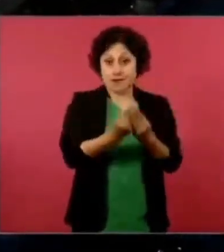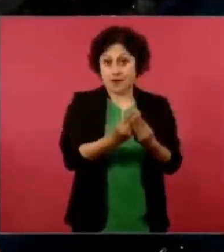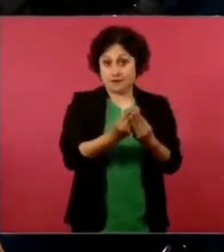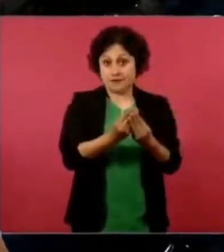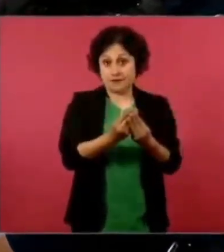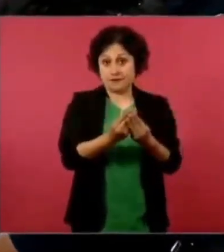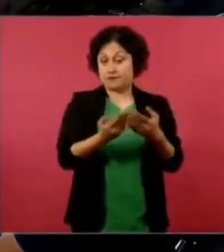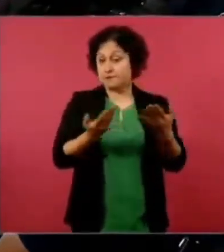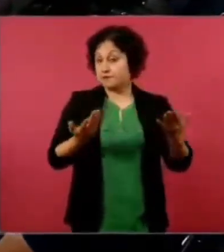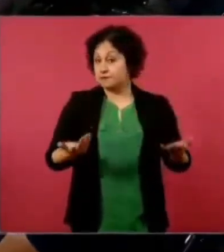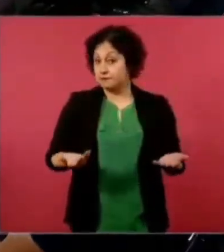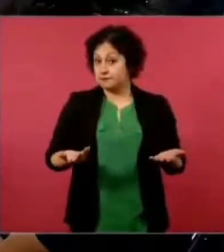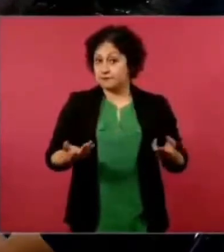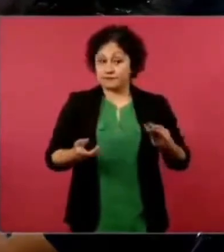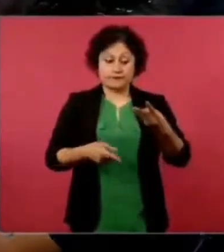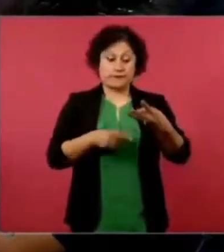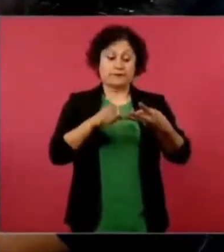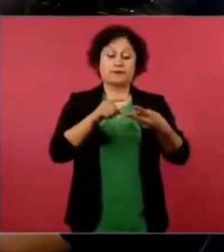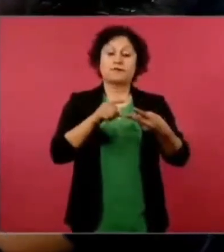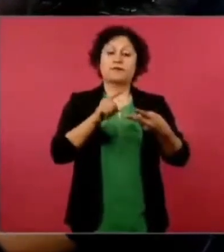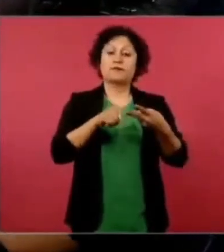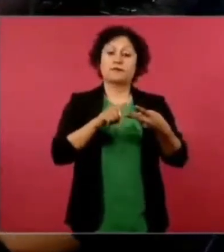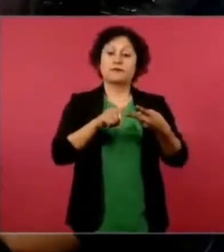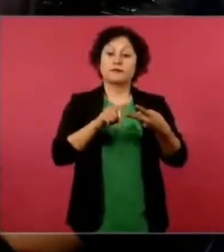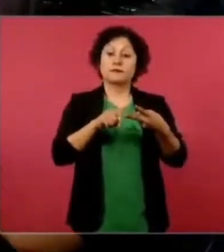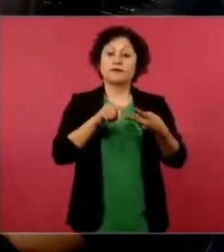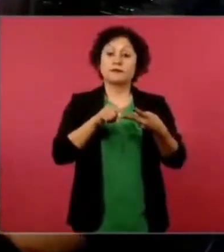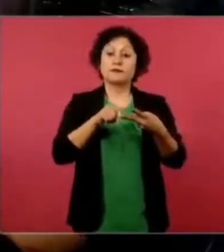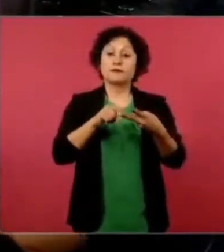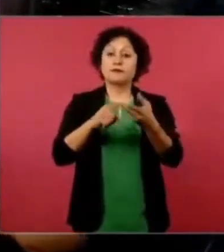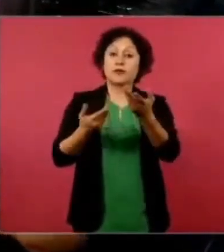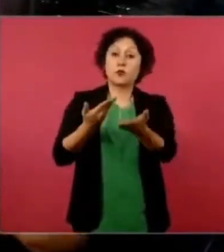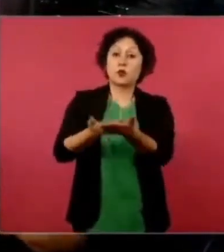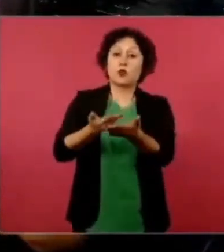las pruebas las aportó la DEA,